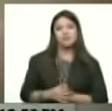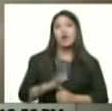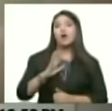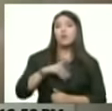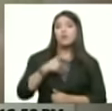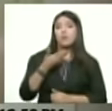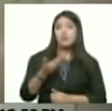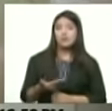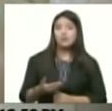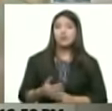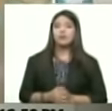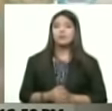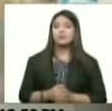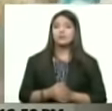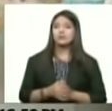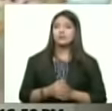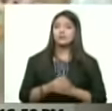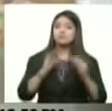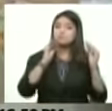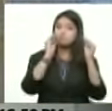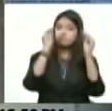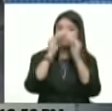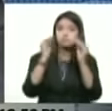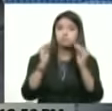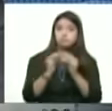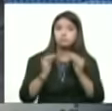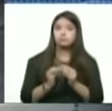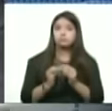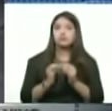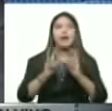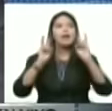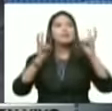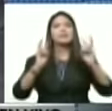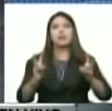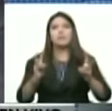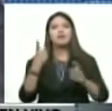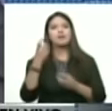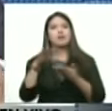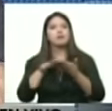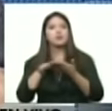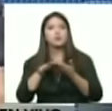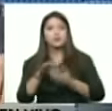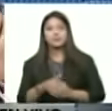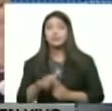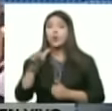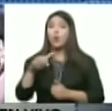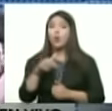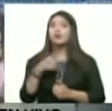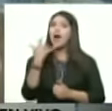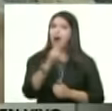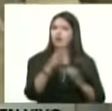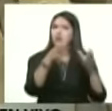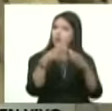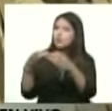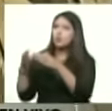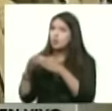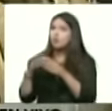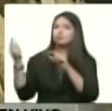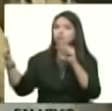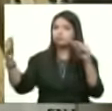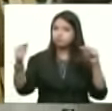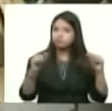ir agendando los temas claves a resolver. Hoy se están instalando varias mesas, están en pleno